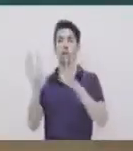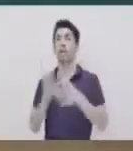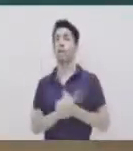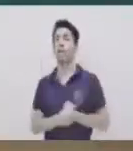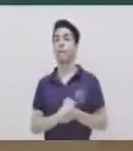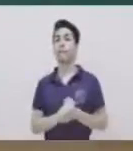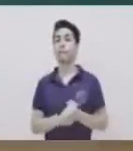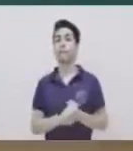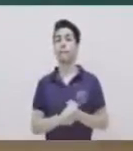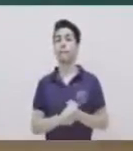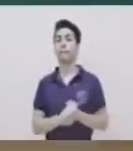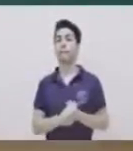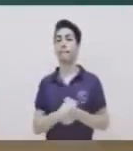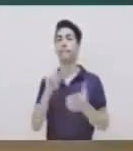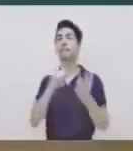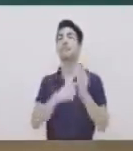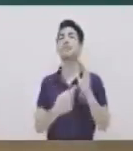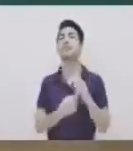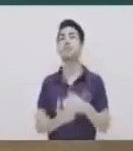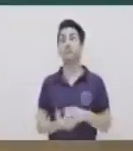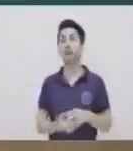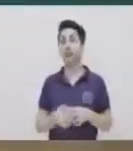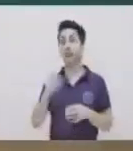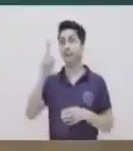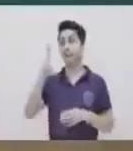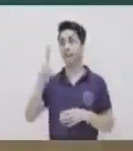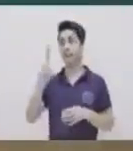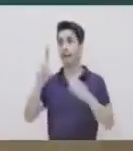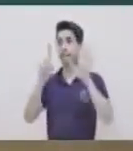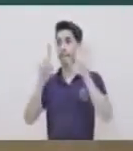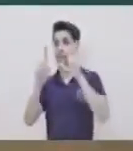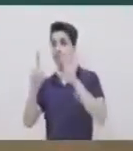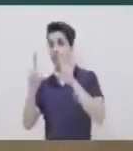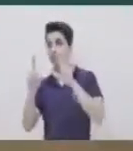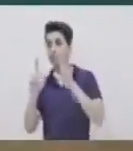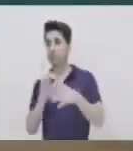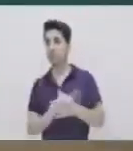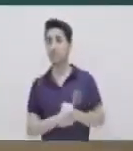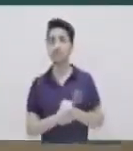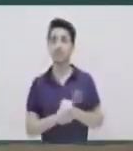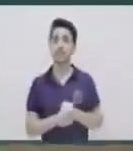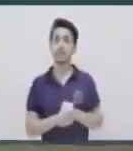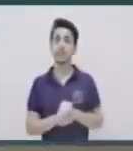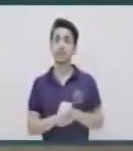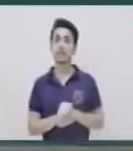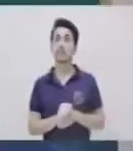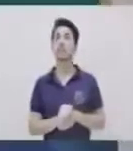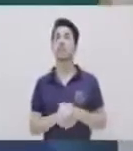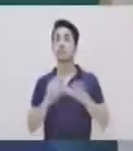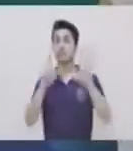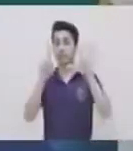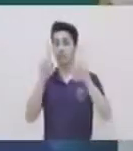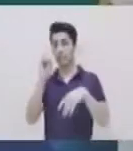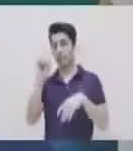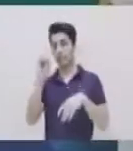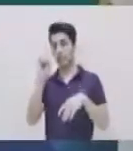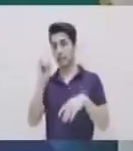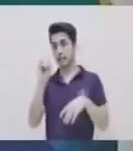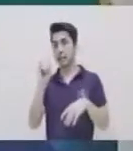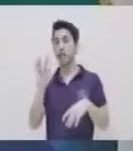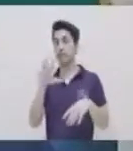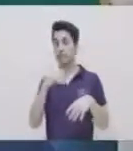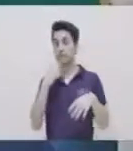79. Quiere decir que el decil número 6 va a ser igual